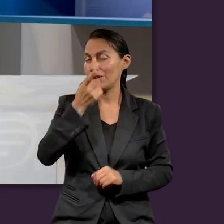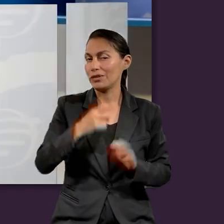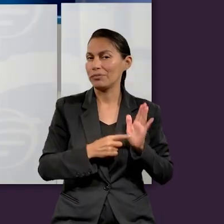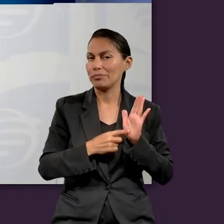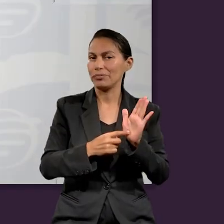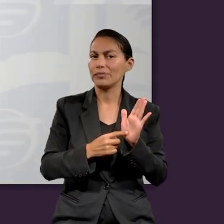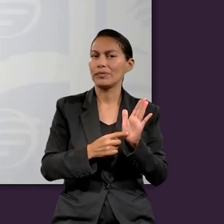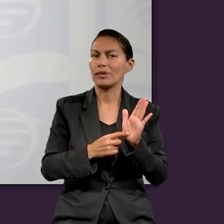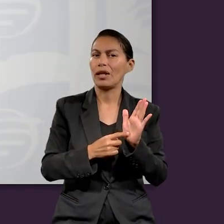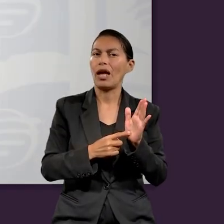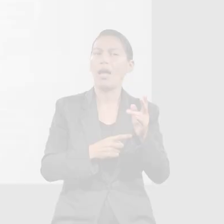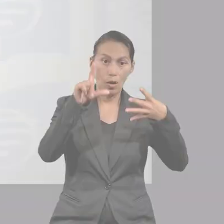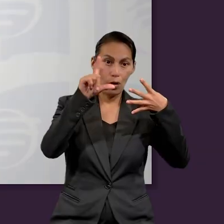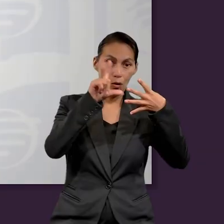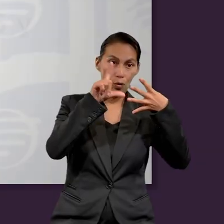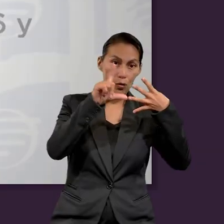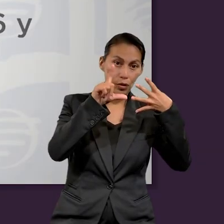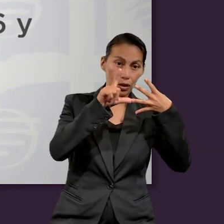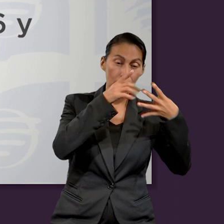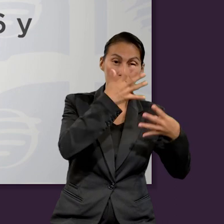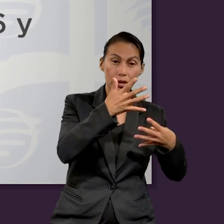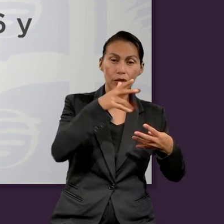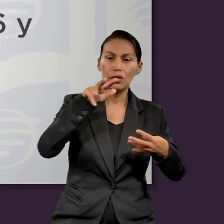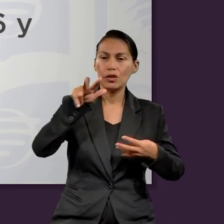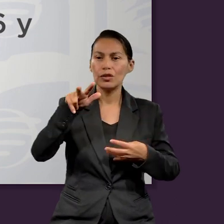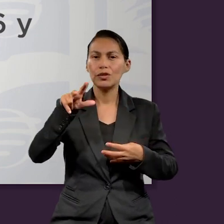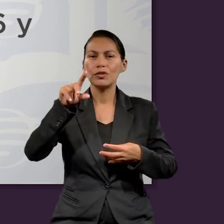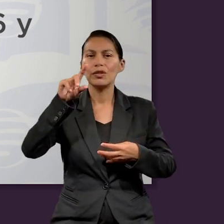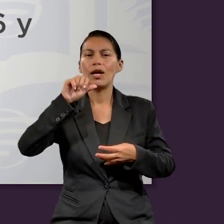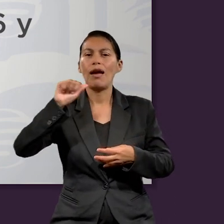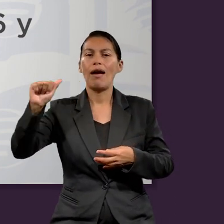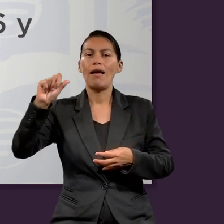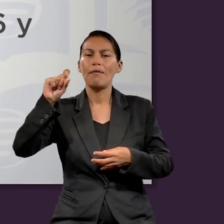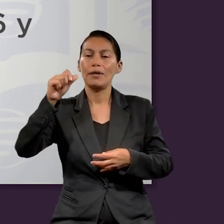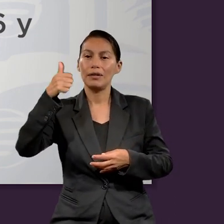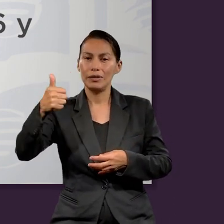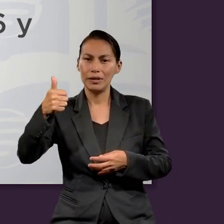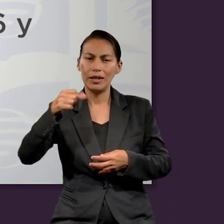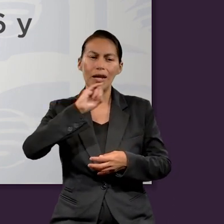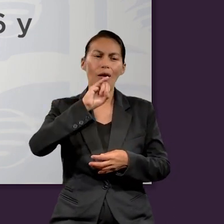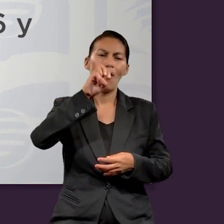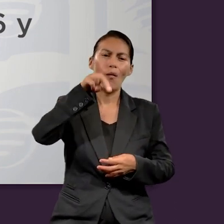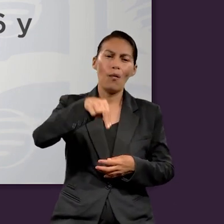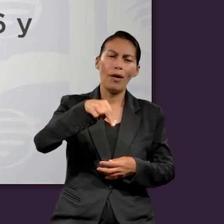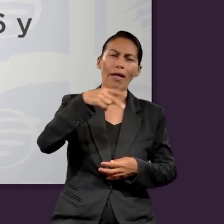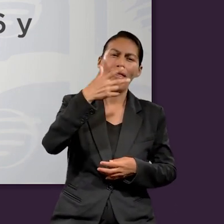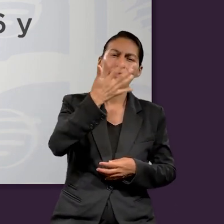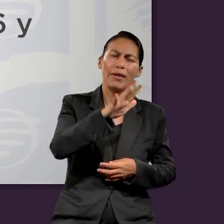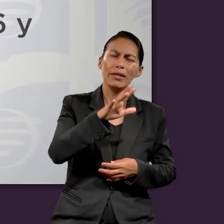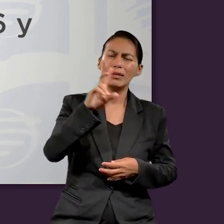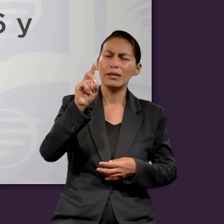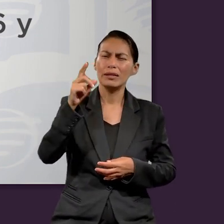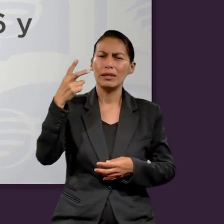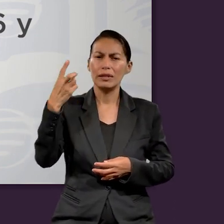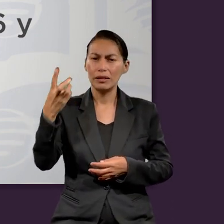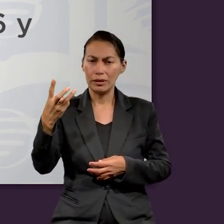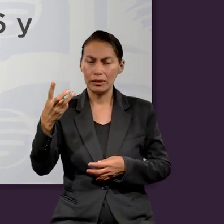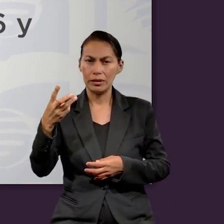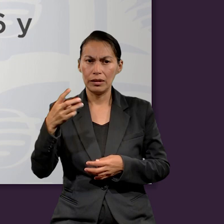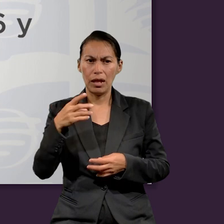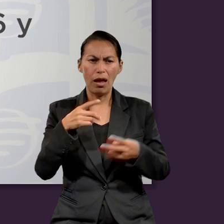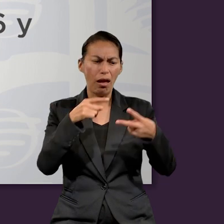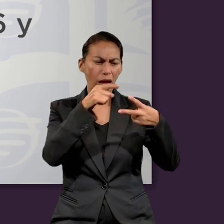supuesto la pregunta al experto dice así qué dos aspectos de la blasfemia identifican los pasajes